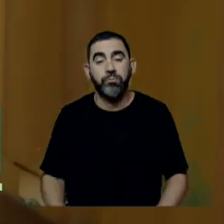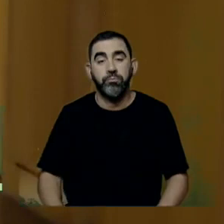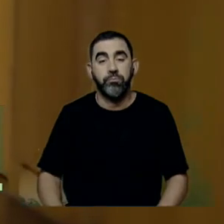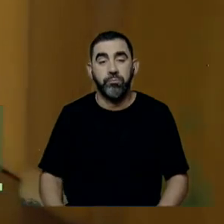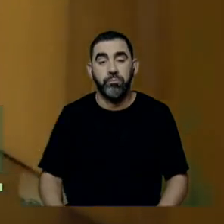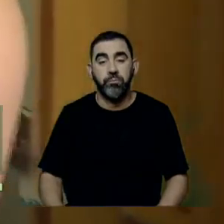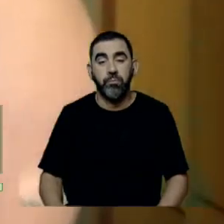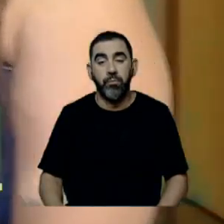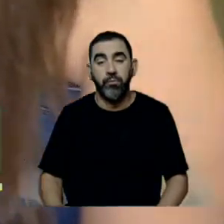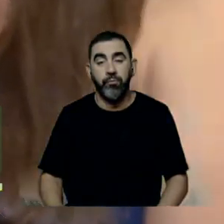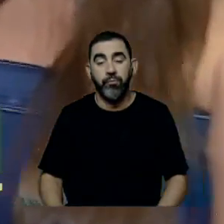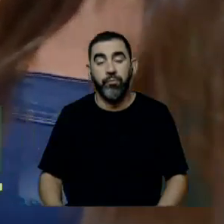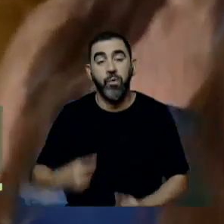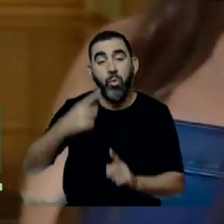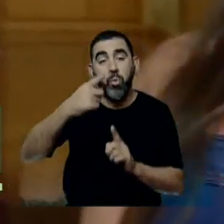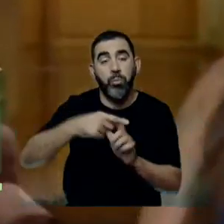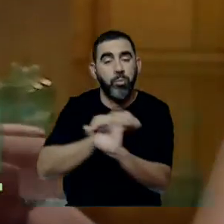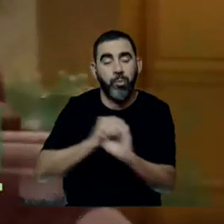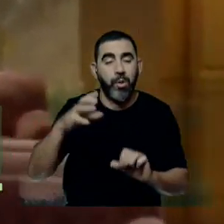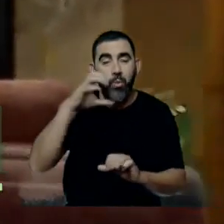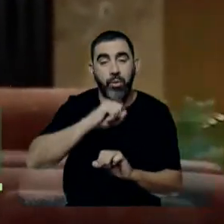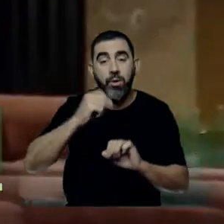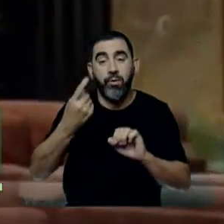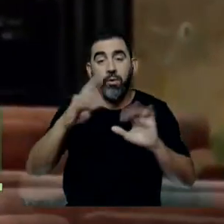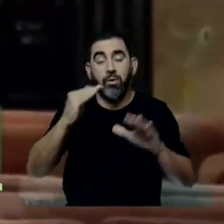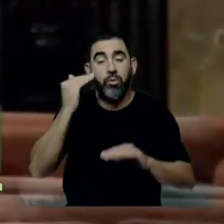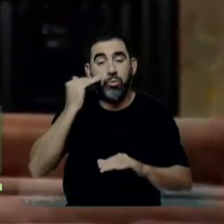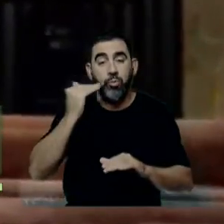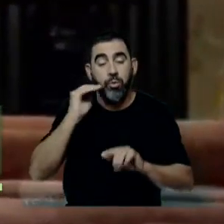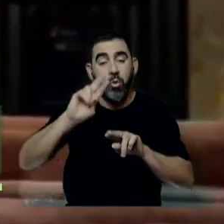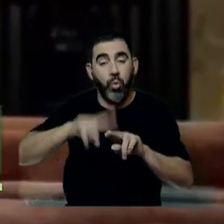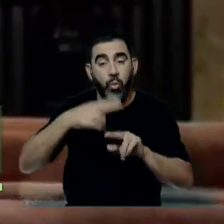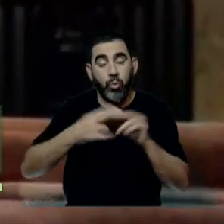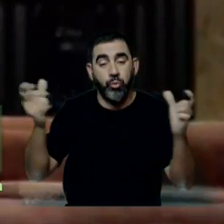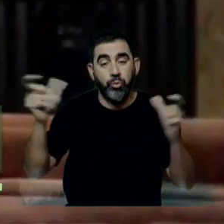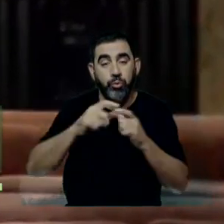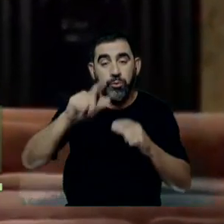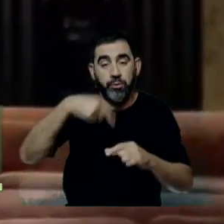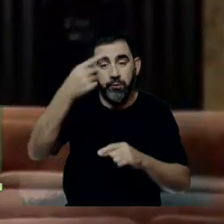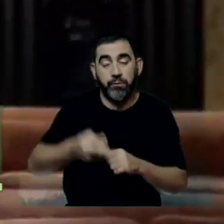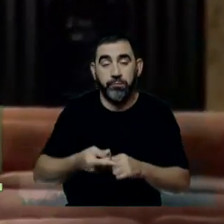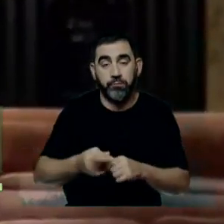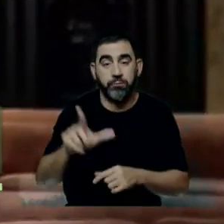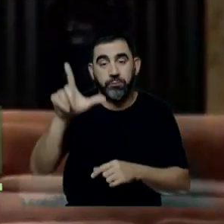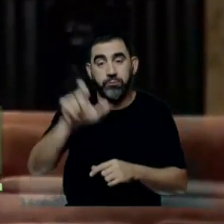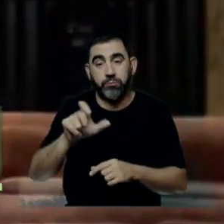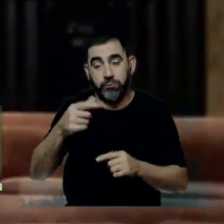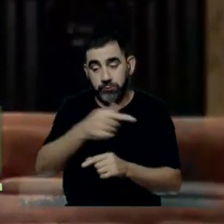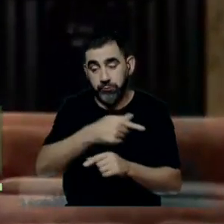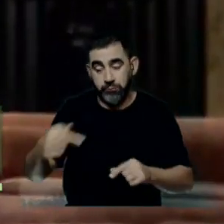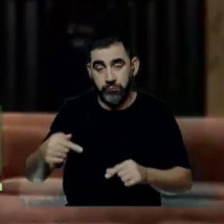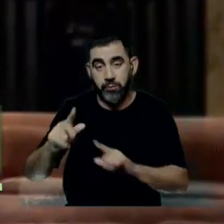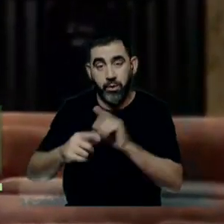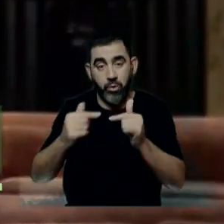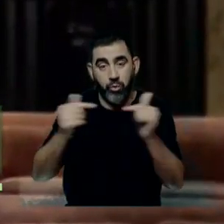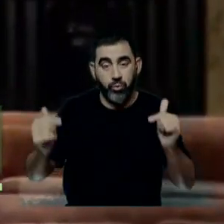minutos. Decía un mes, no podemos pasar un mes porque el 19 de abril está convocada la próxima sesión. Evidentemente en estas semanas van a pasar